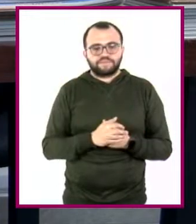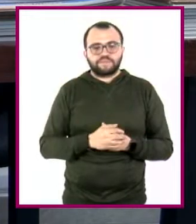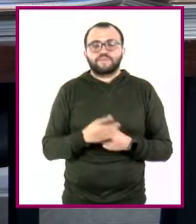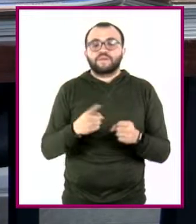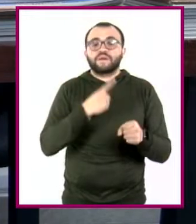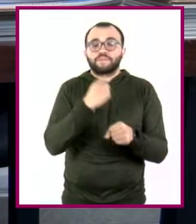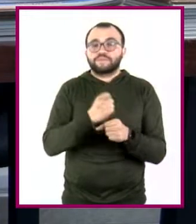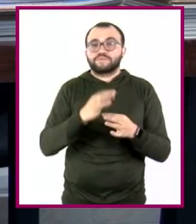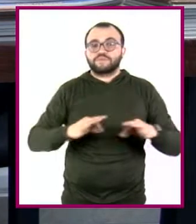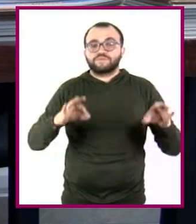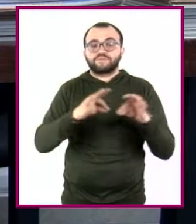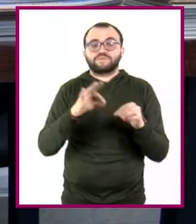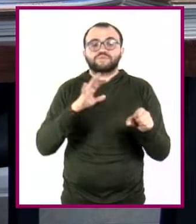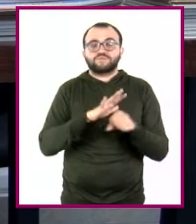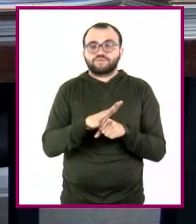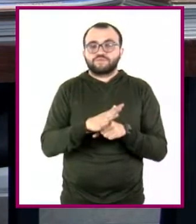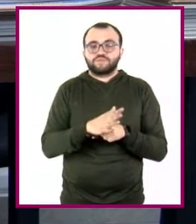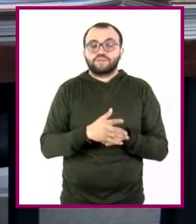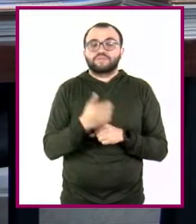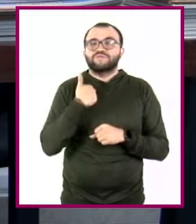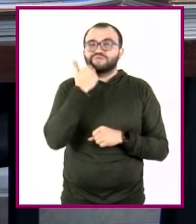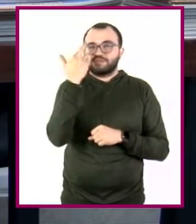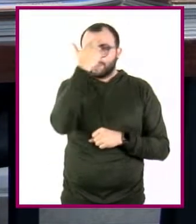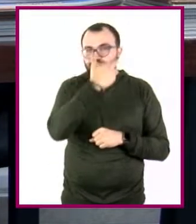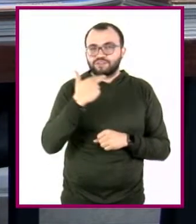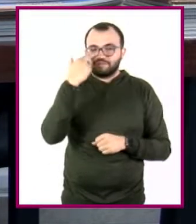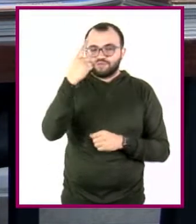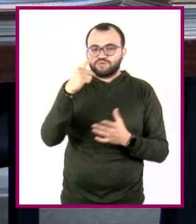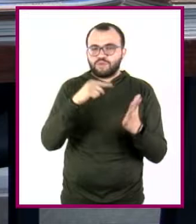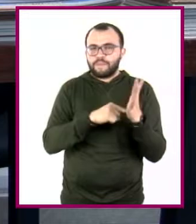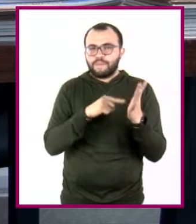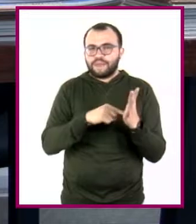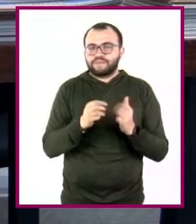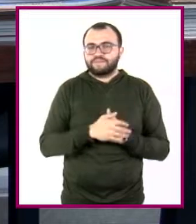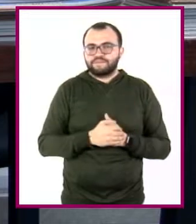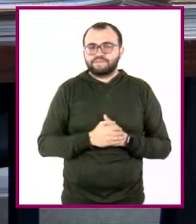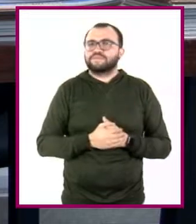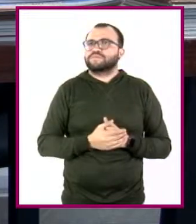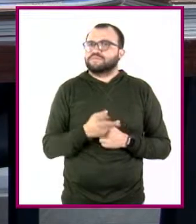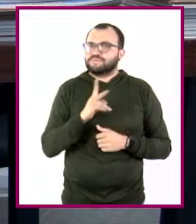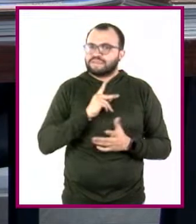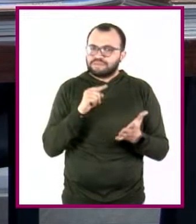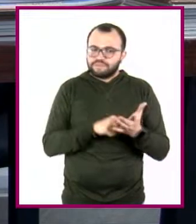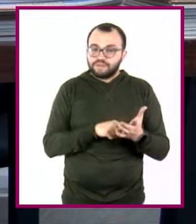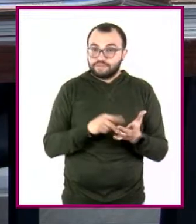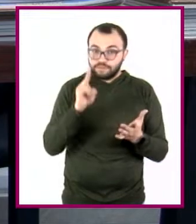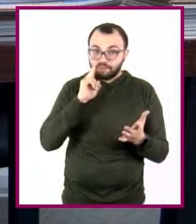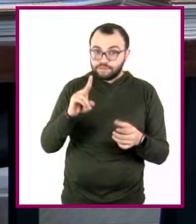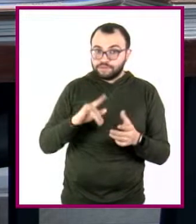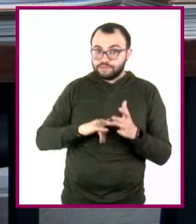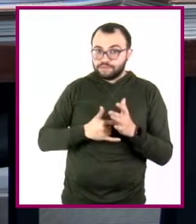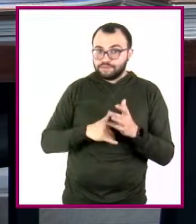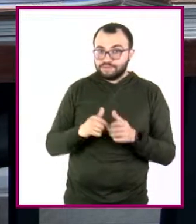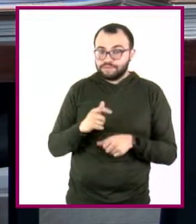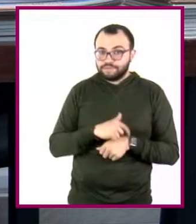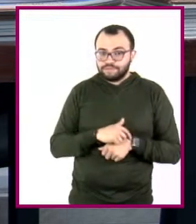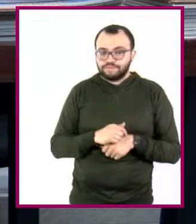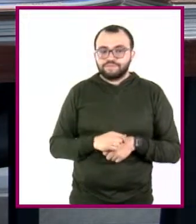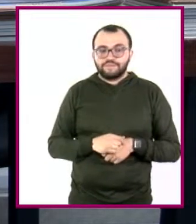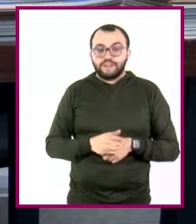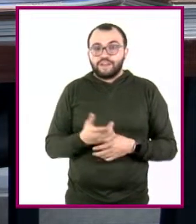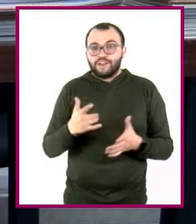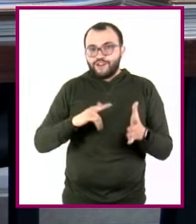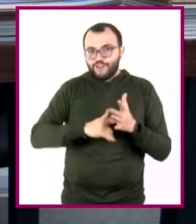lo primero y más importante, quiero que revises tu mano. ¿Mi mano? ¿Sí? ¿Ya viste qué hora es? ¿Qué hora es? Es